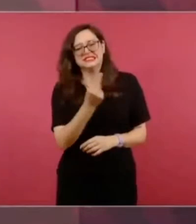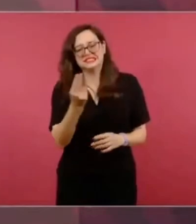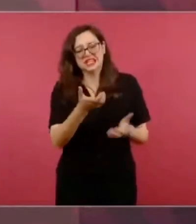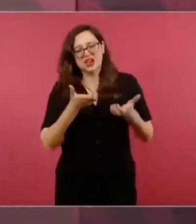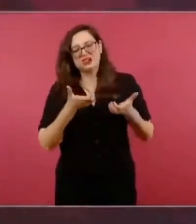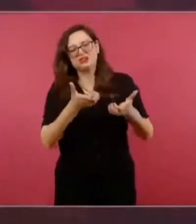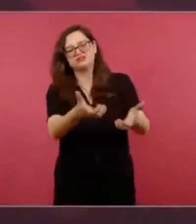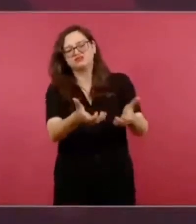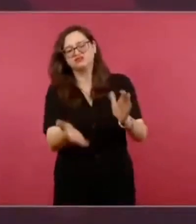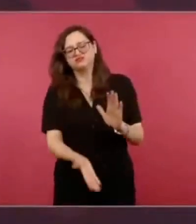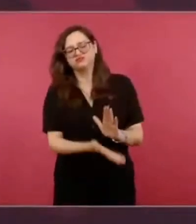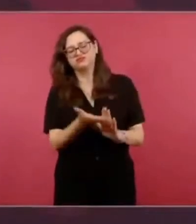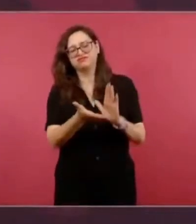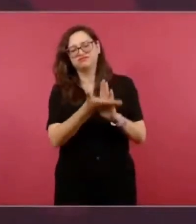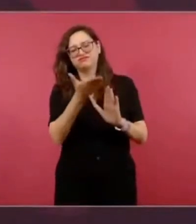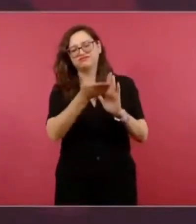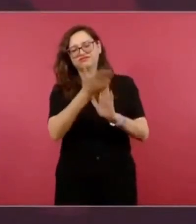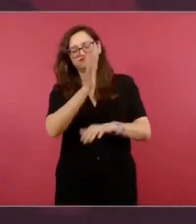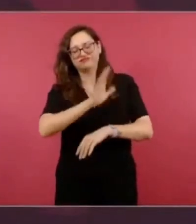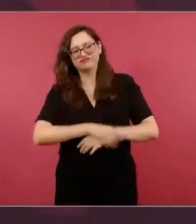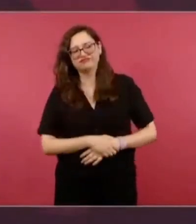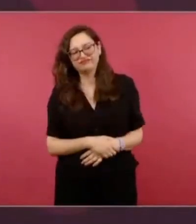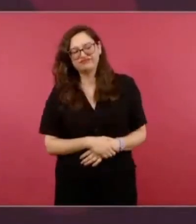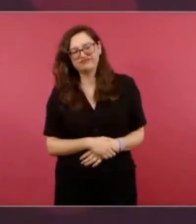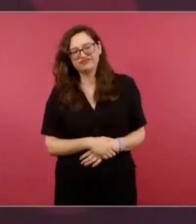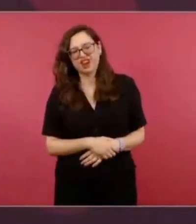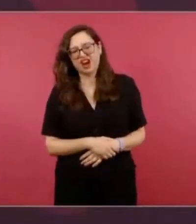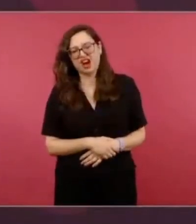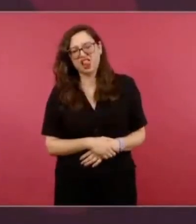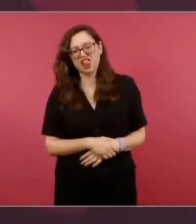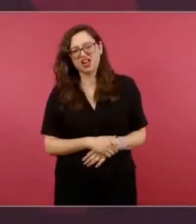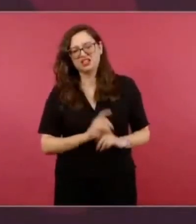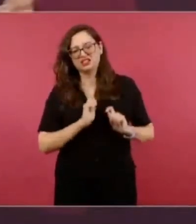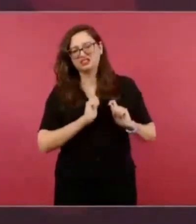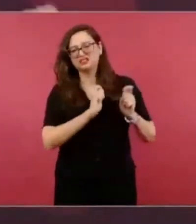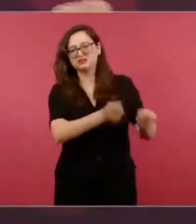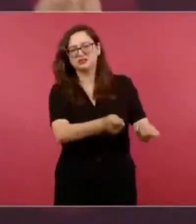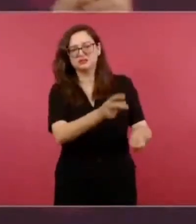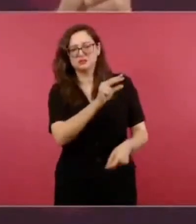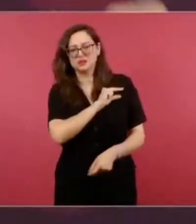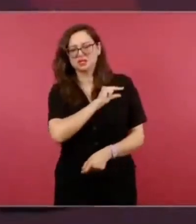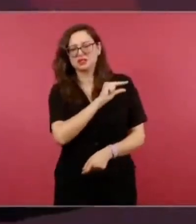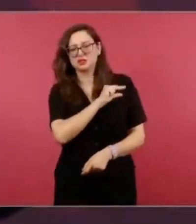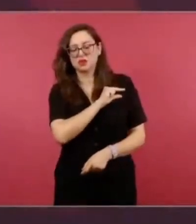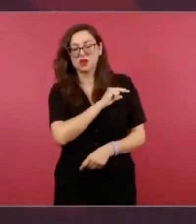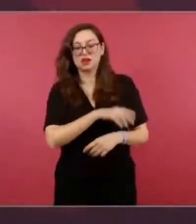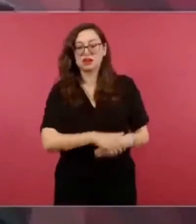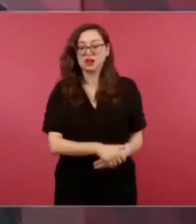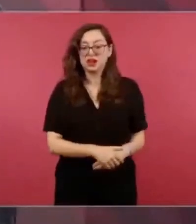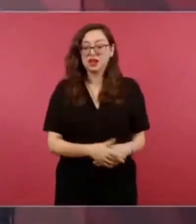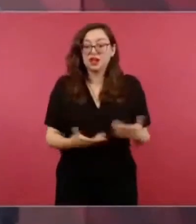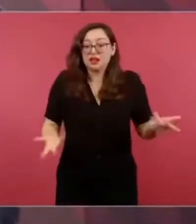Además de que pagabas impuesto, cuando necesitabas un servicio tenías que volver a pagar.